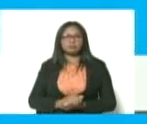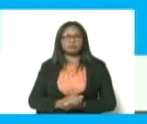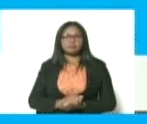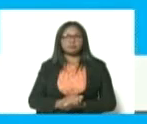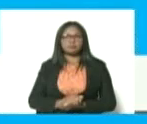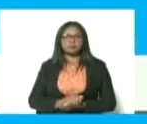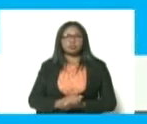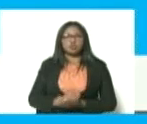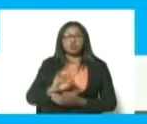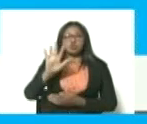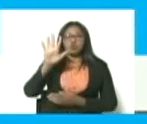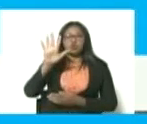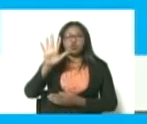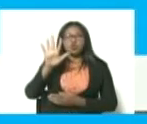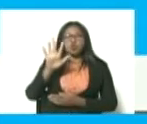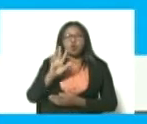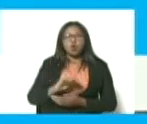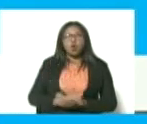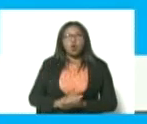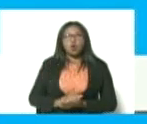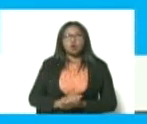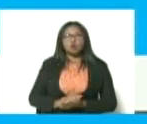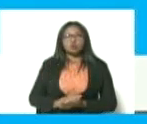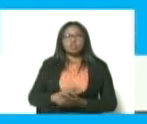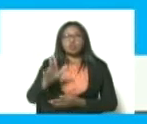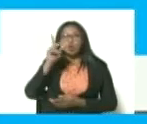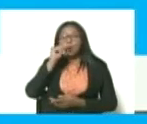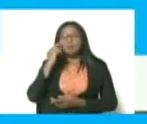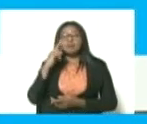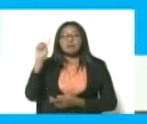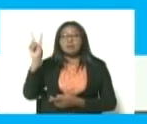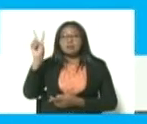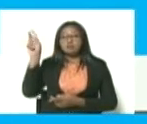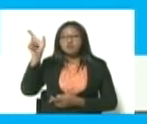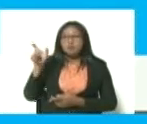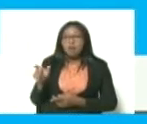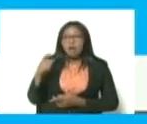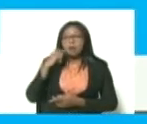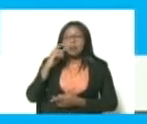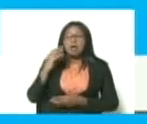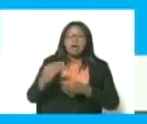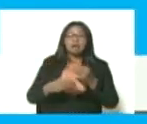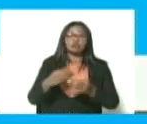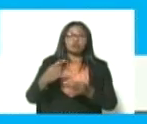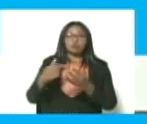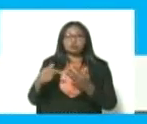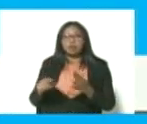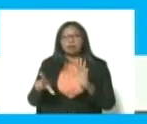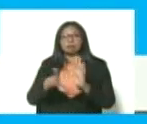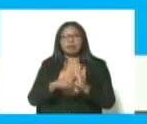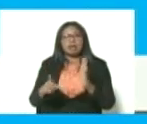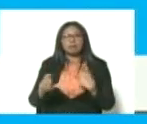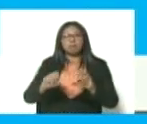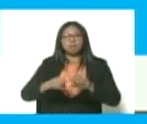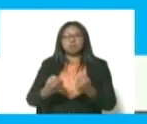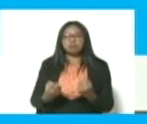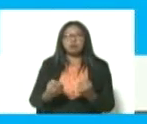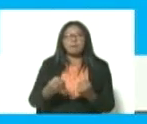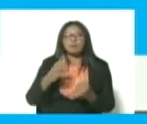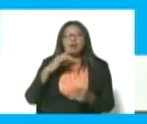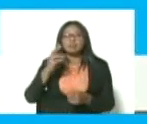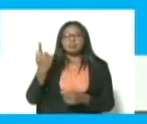Los cinco de Citgo han cometido graves delitos como venezolanos. ¿O es que tener la ciudadanía